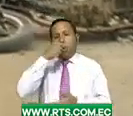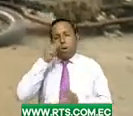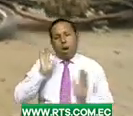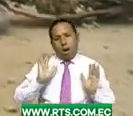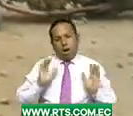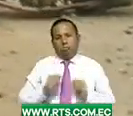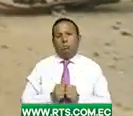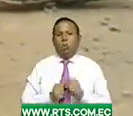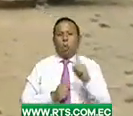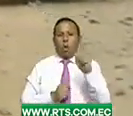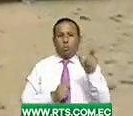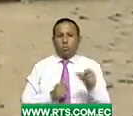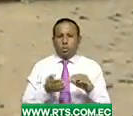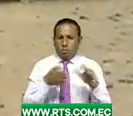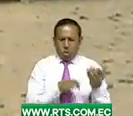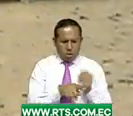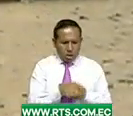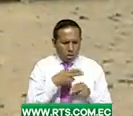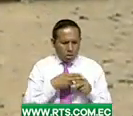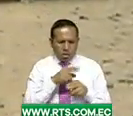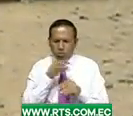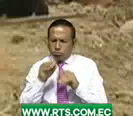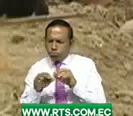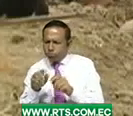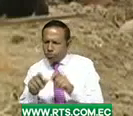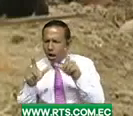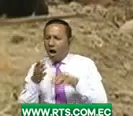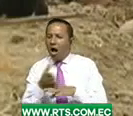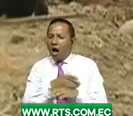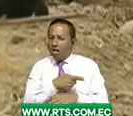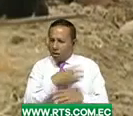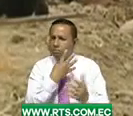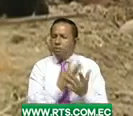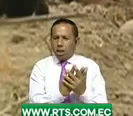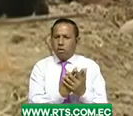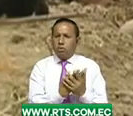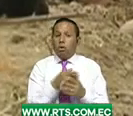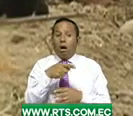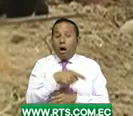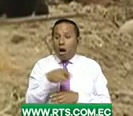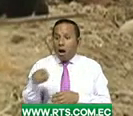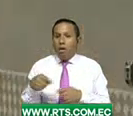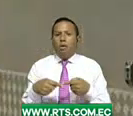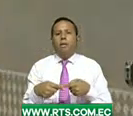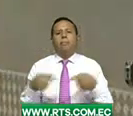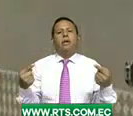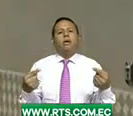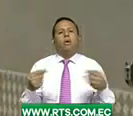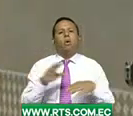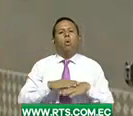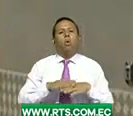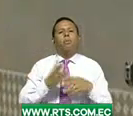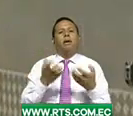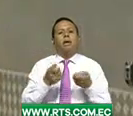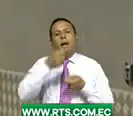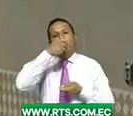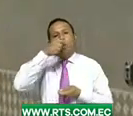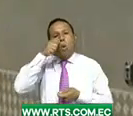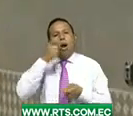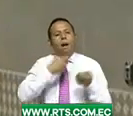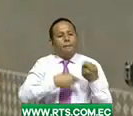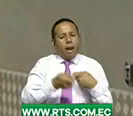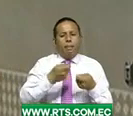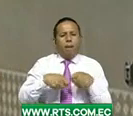de los fallecidos presentaba antecedentes. Al parecer, la disputa de territorio sería el motivo por el cual se llevó a cabo este acto de